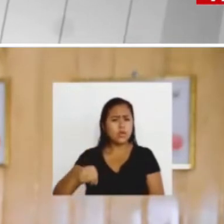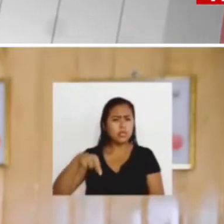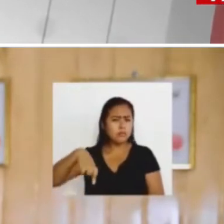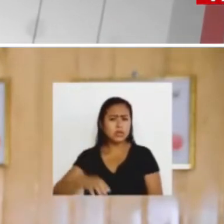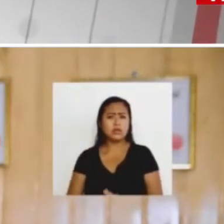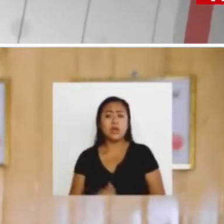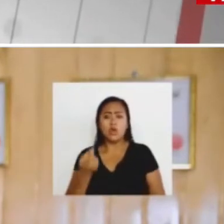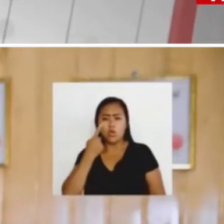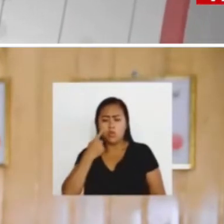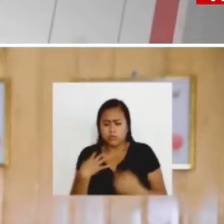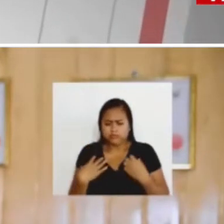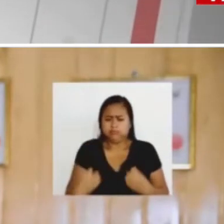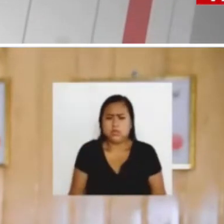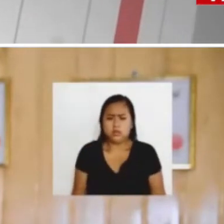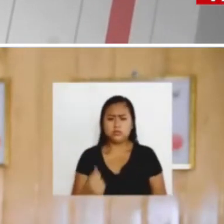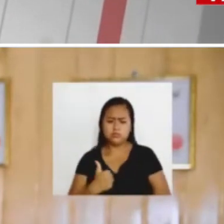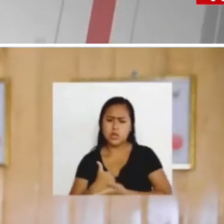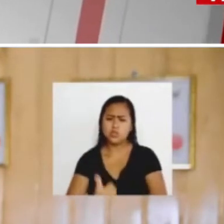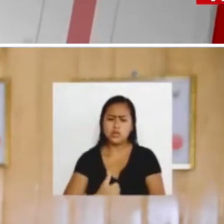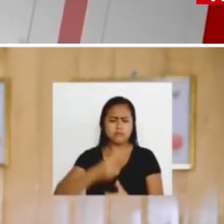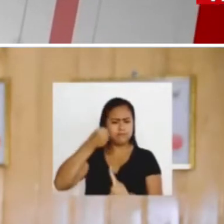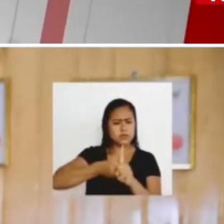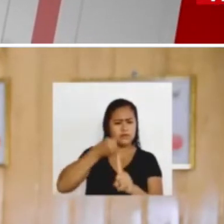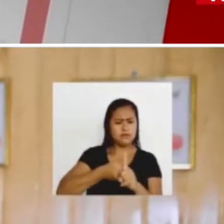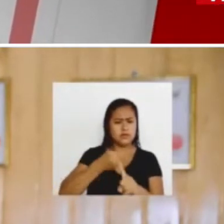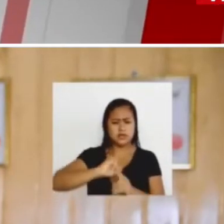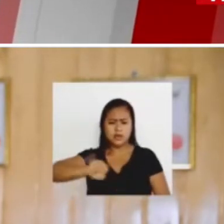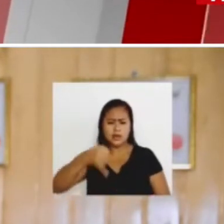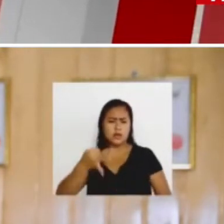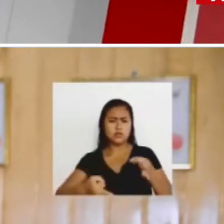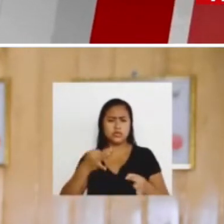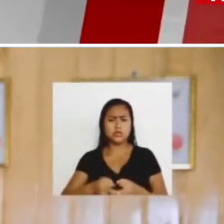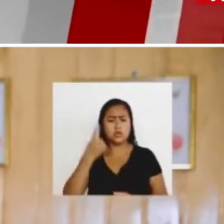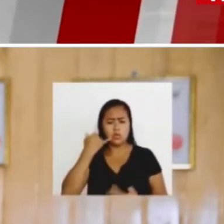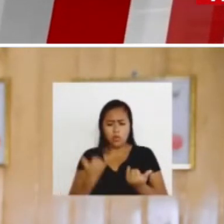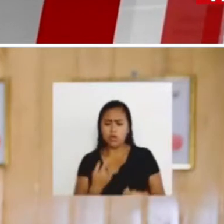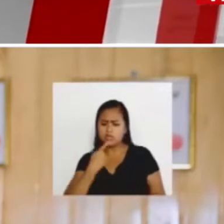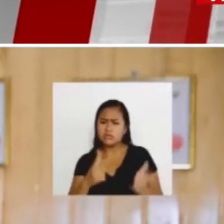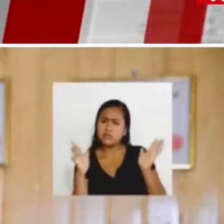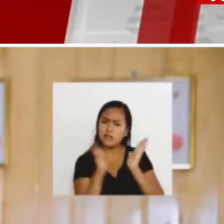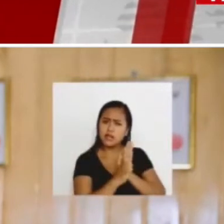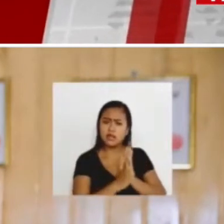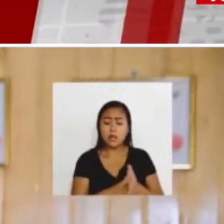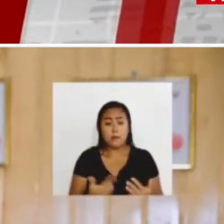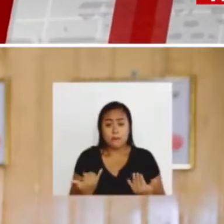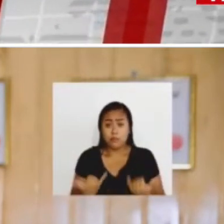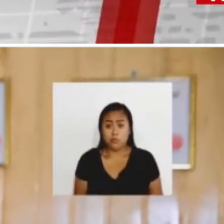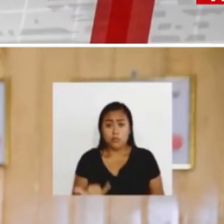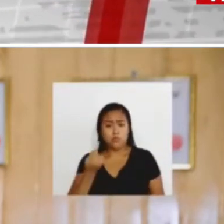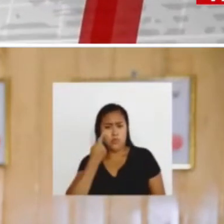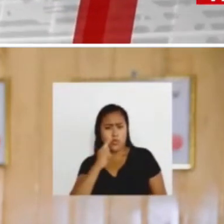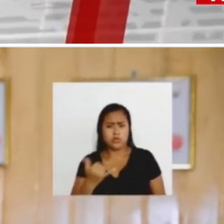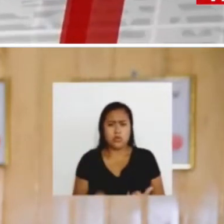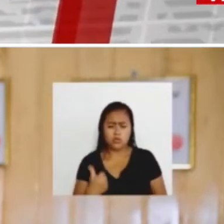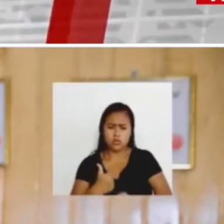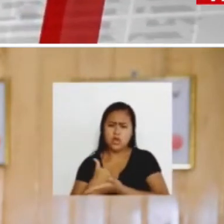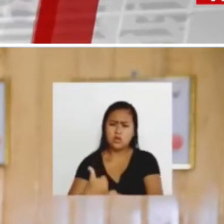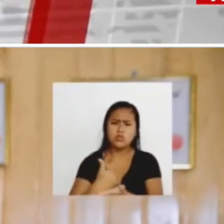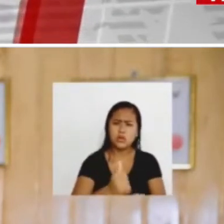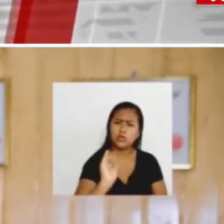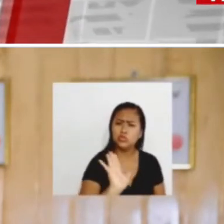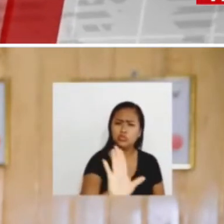Estamos prácticamente en el rush final de esta campaña. ¿Llegará a Yurimaguas o ya no le alcanza su tiempo para llegar a Yurimaguas,